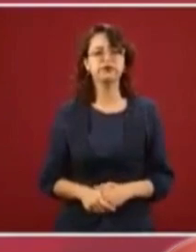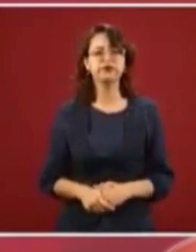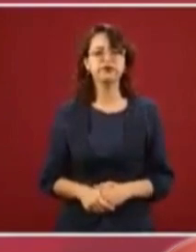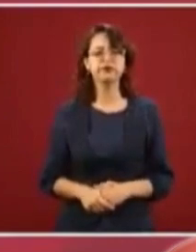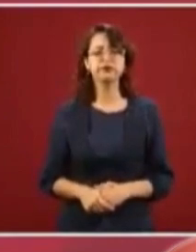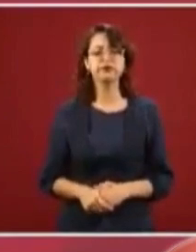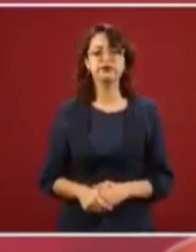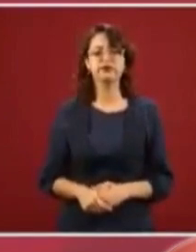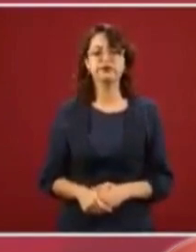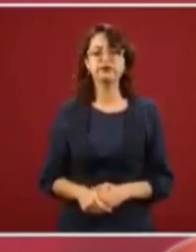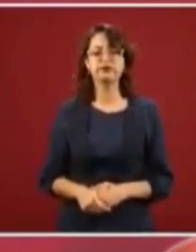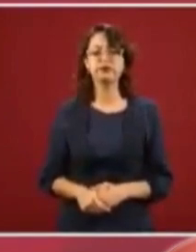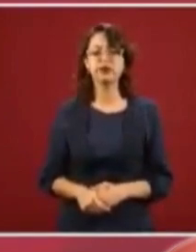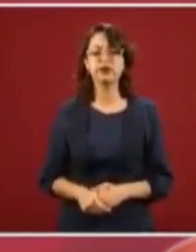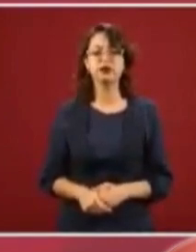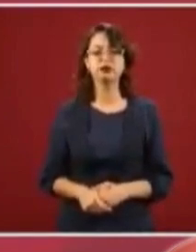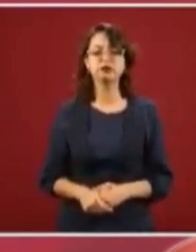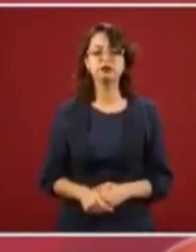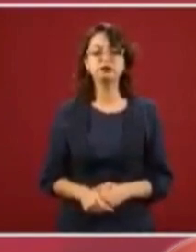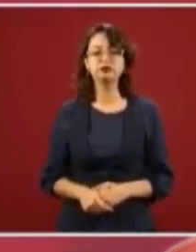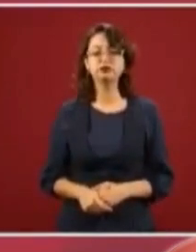Malo sería que